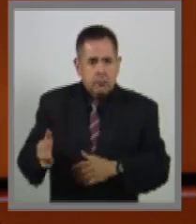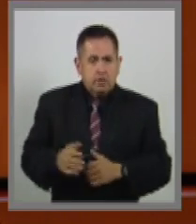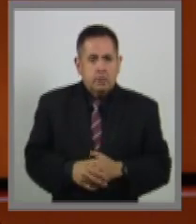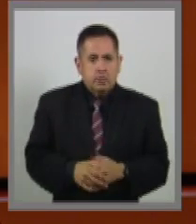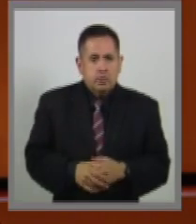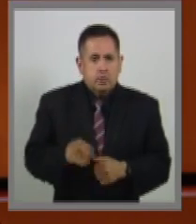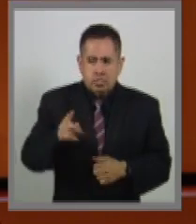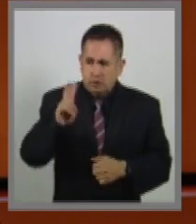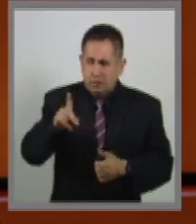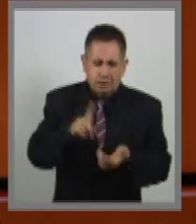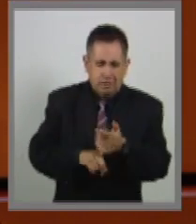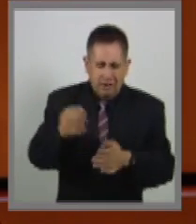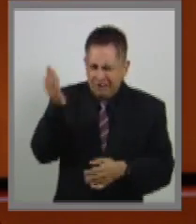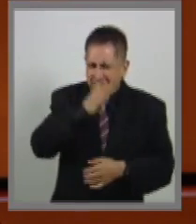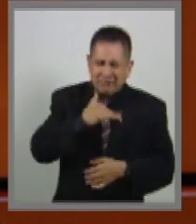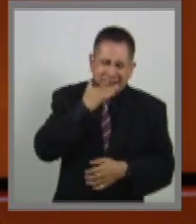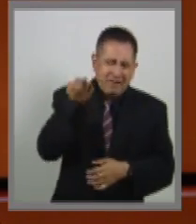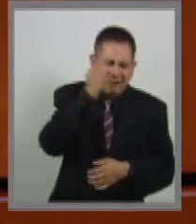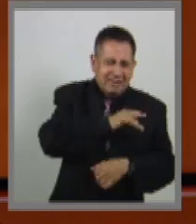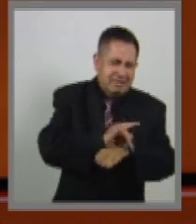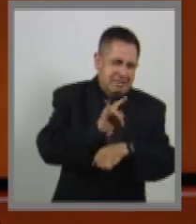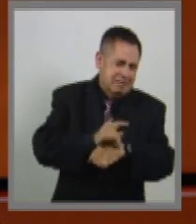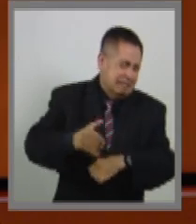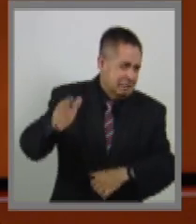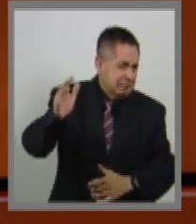Pero esto es una farsa.